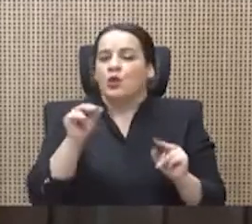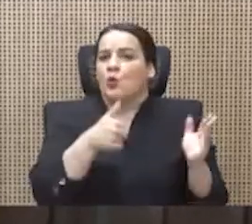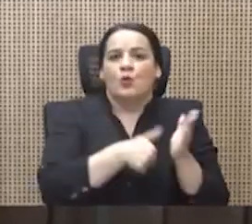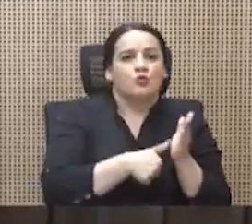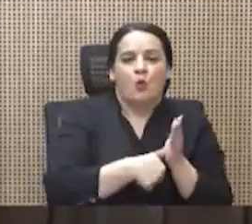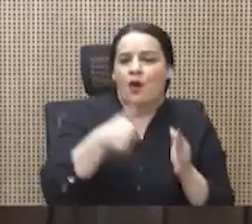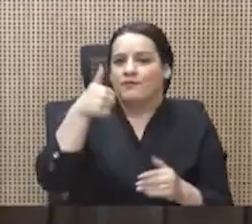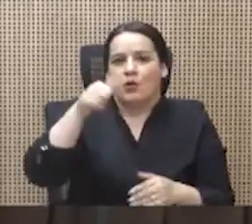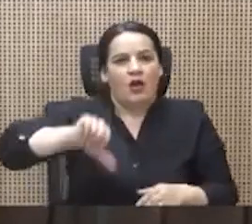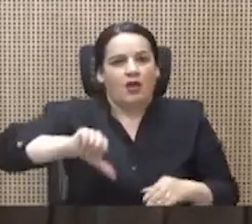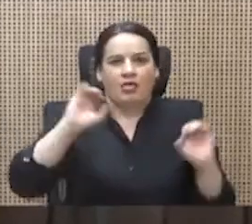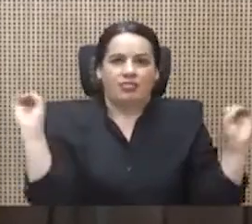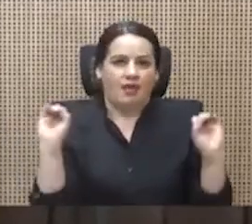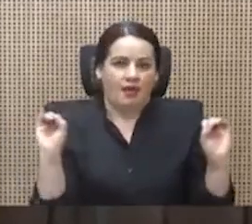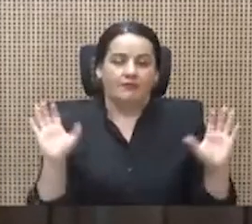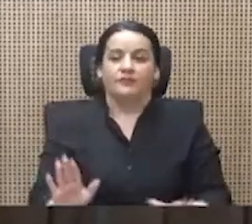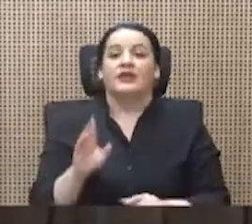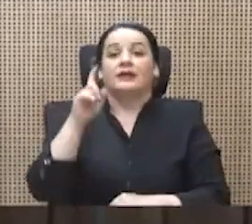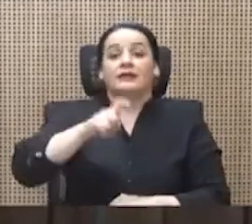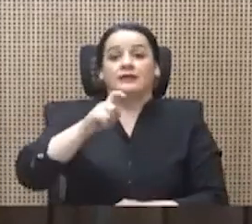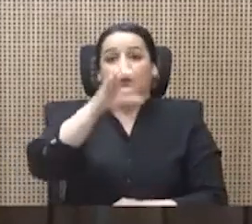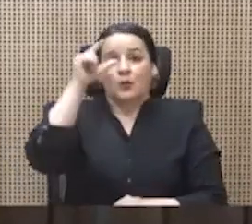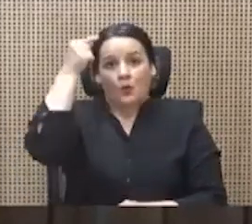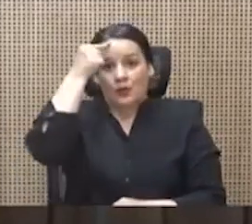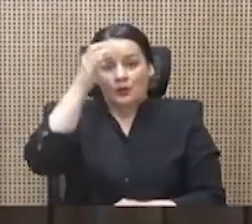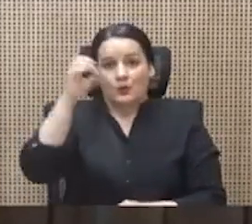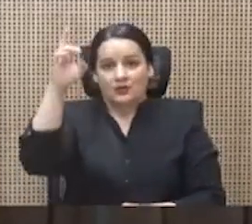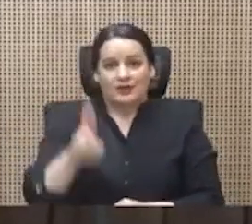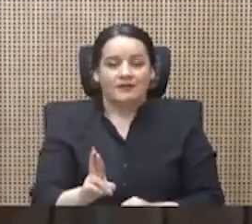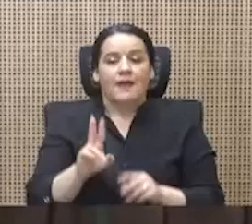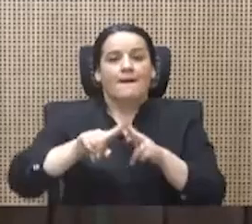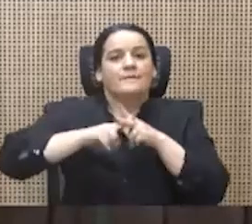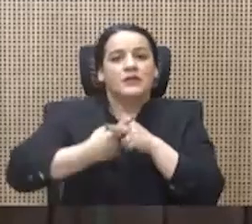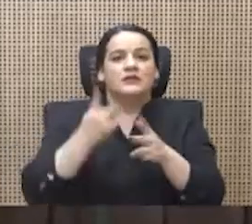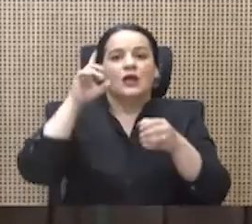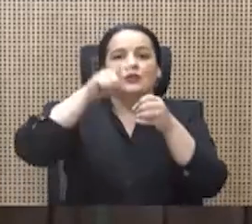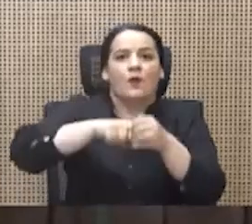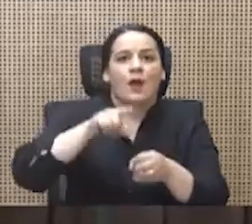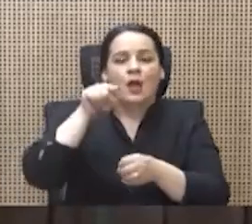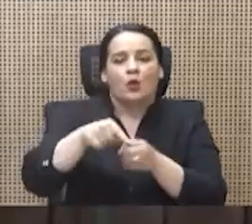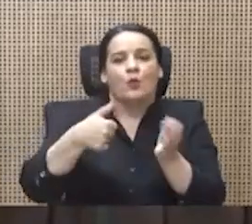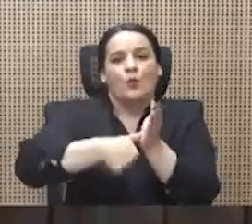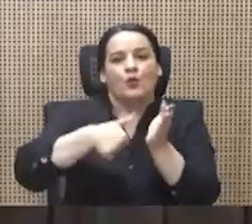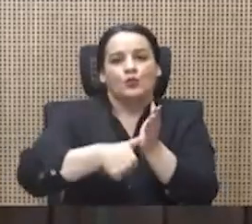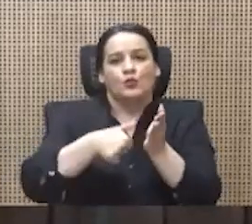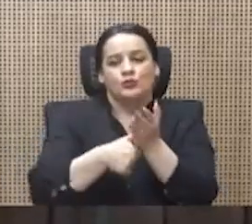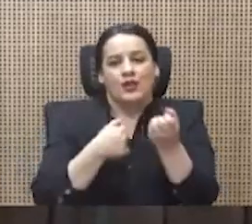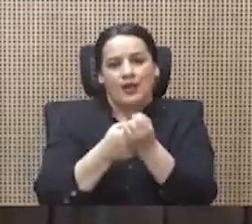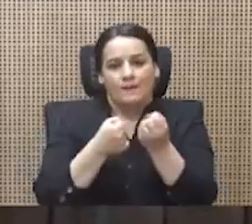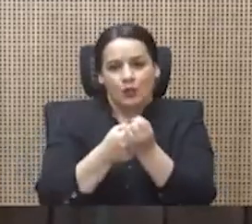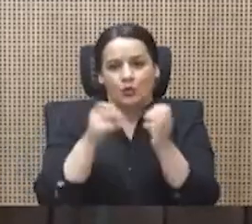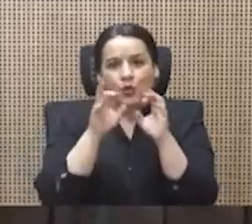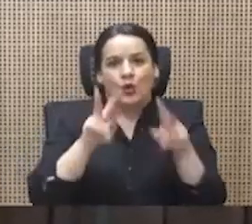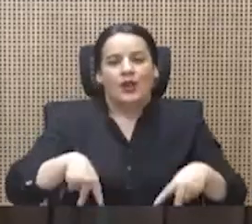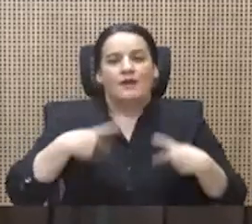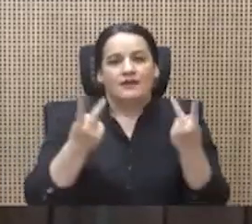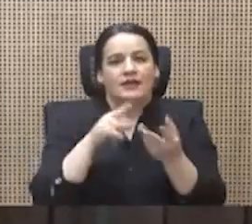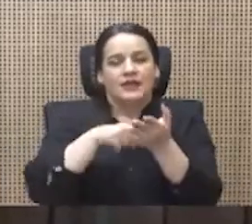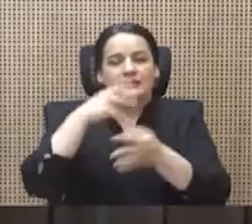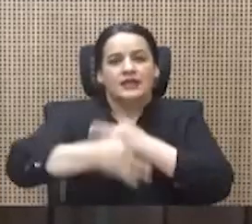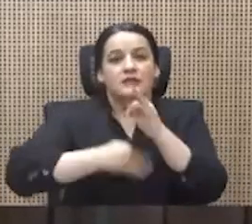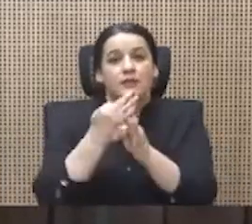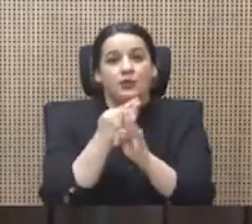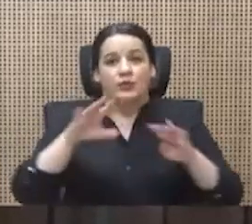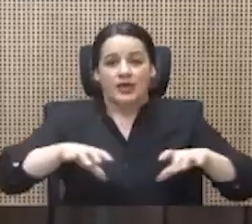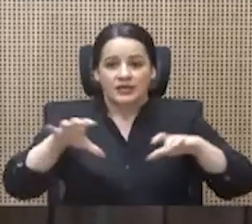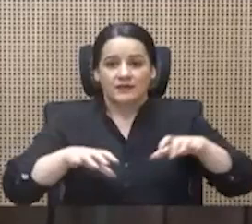necesitamos que el que el gobierno de Costa Rica empiece a sumarse a los votos provida en este tipo de actividades cosa que no han